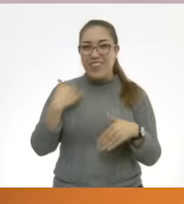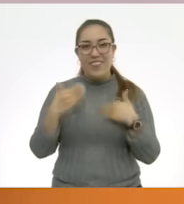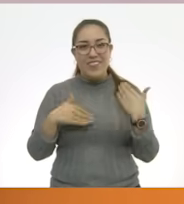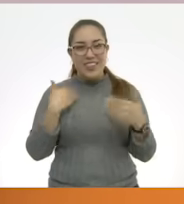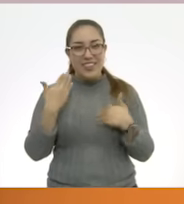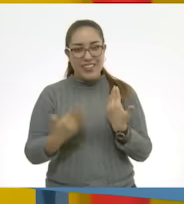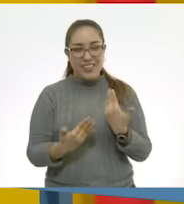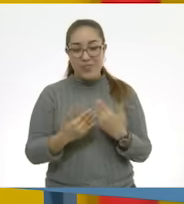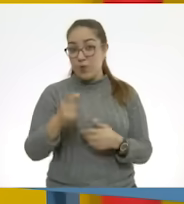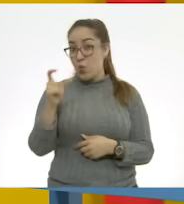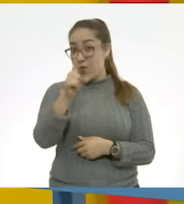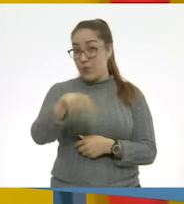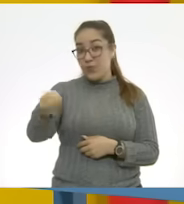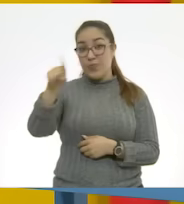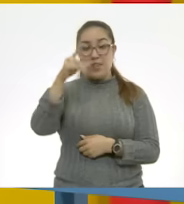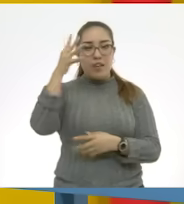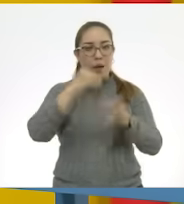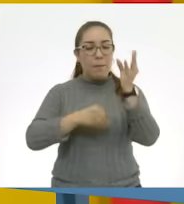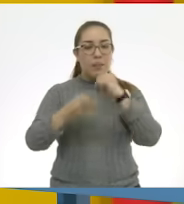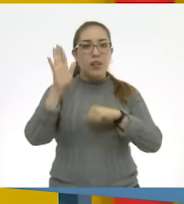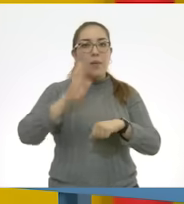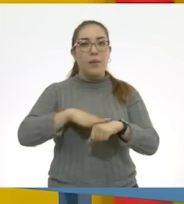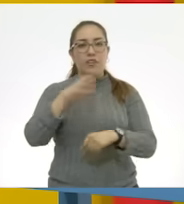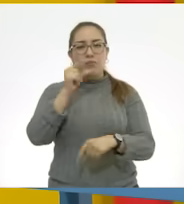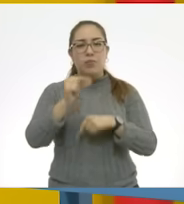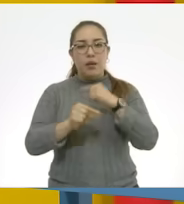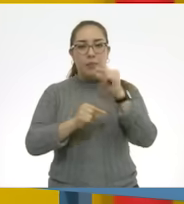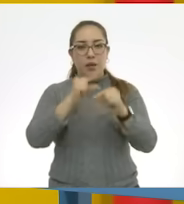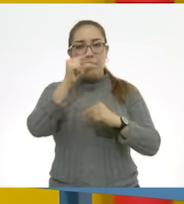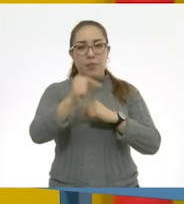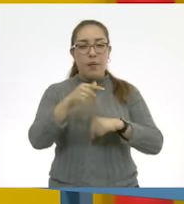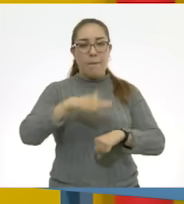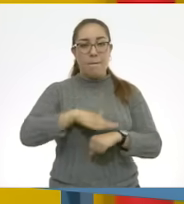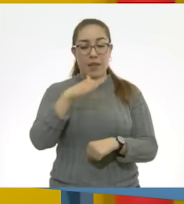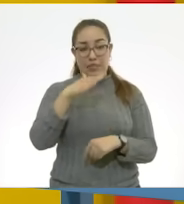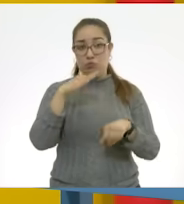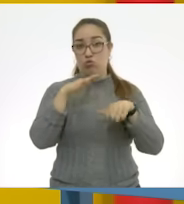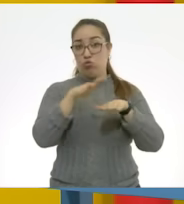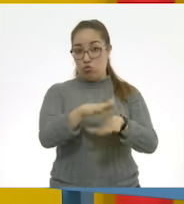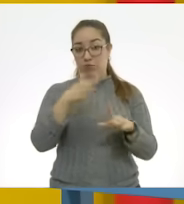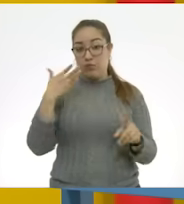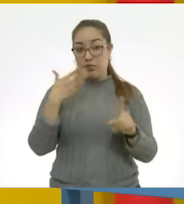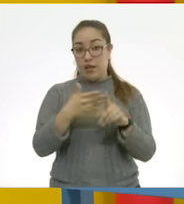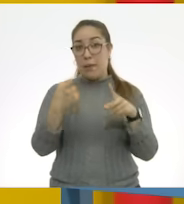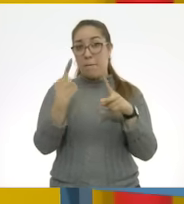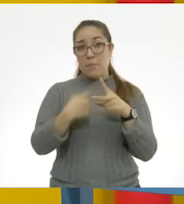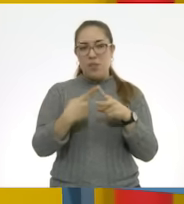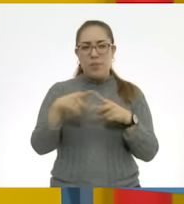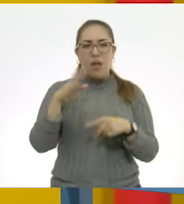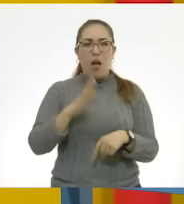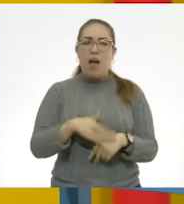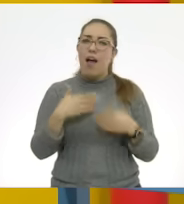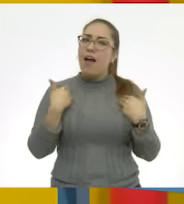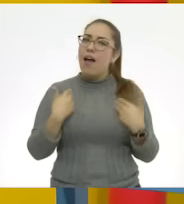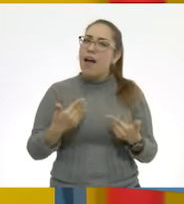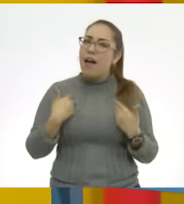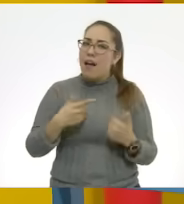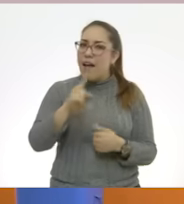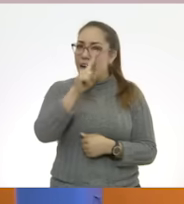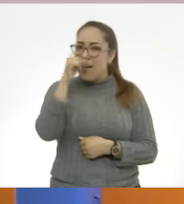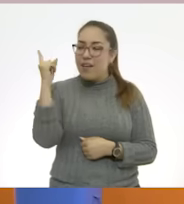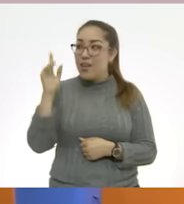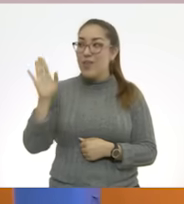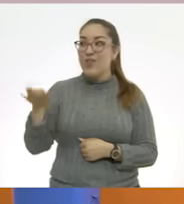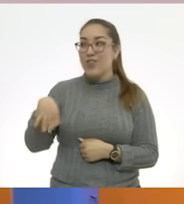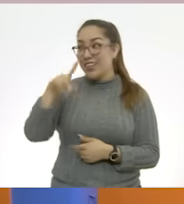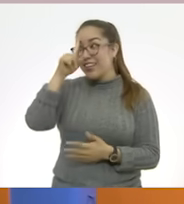cuenta que cada vez que aprendemos un poquito más, otra nueva estrategia de matemáticas, todo resulta más sencillo. ¿Y qué crees? Te tengo una